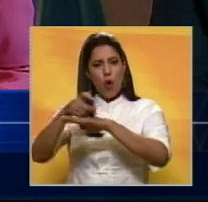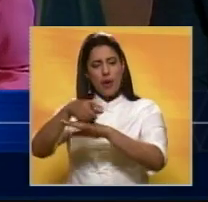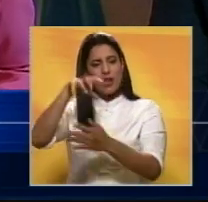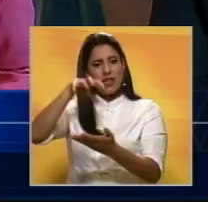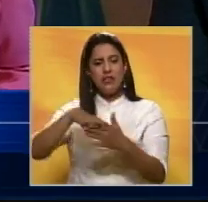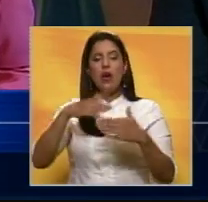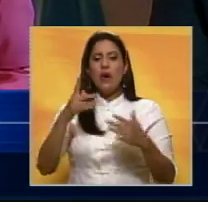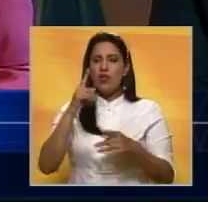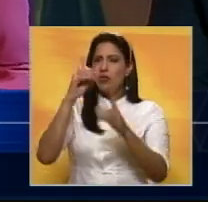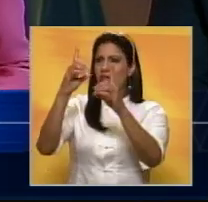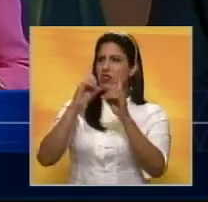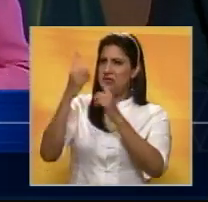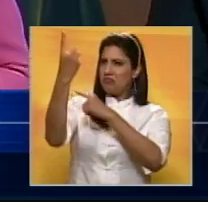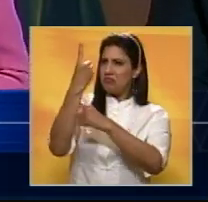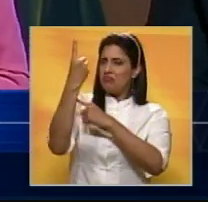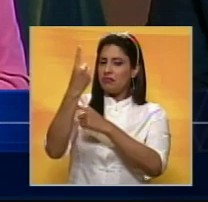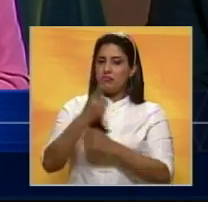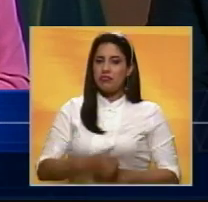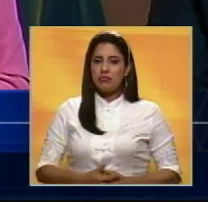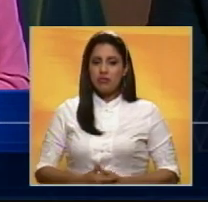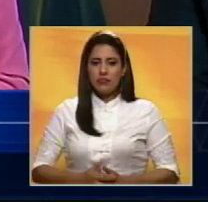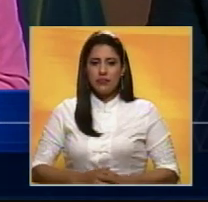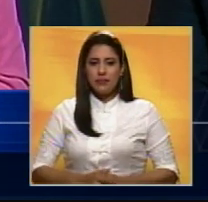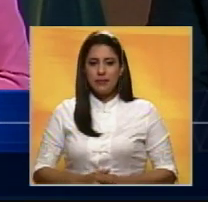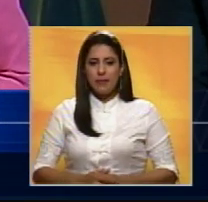región a sus designios.